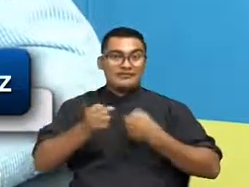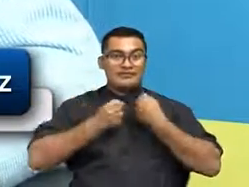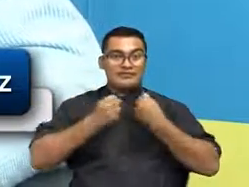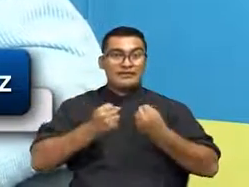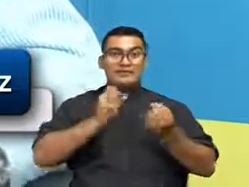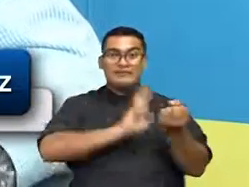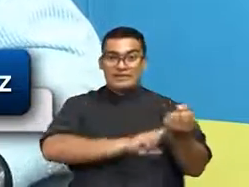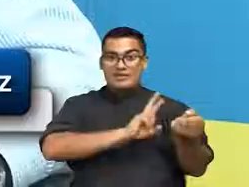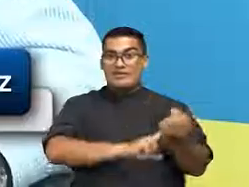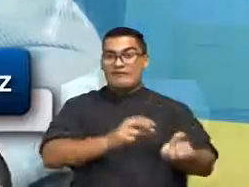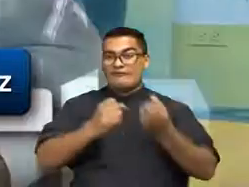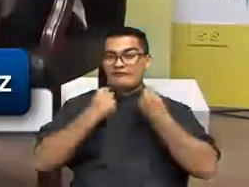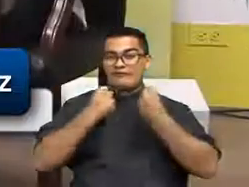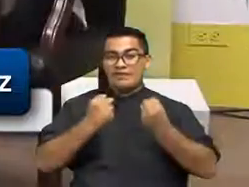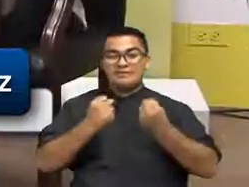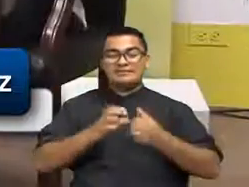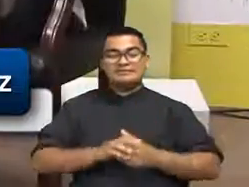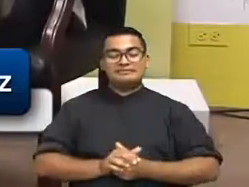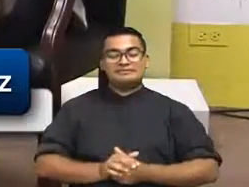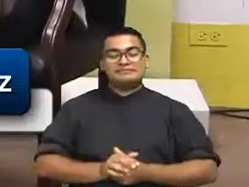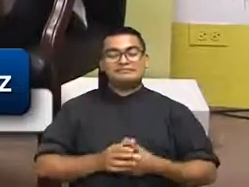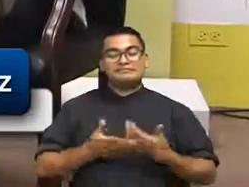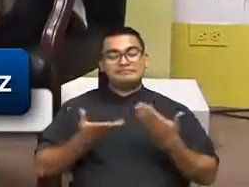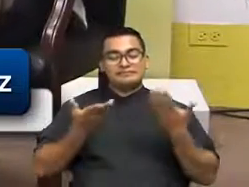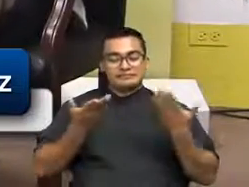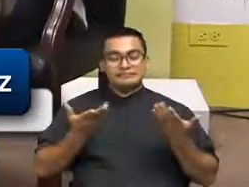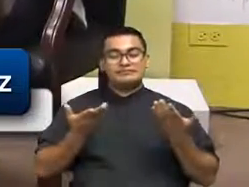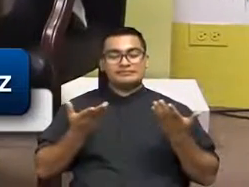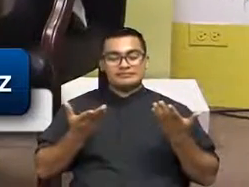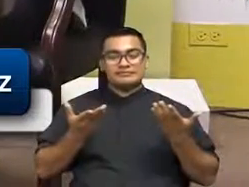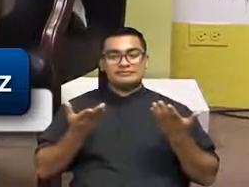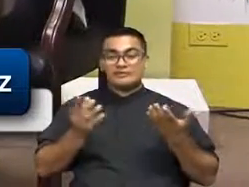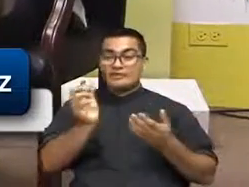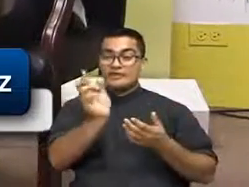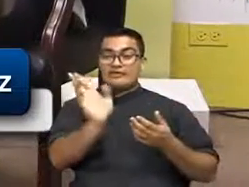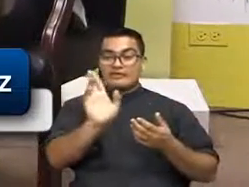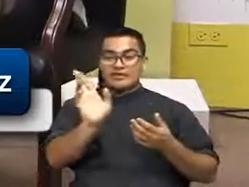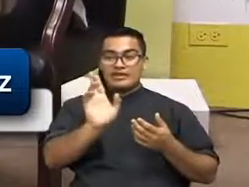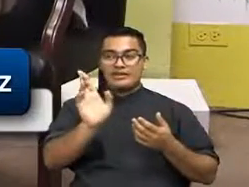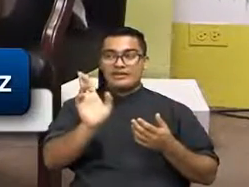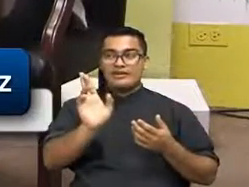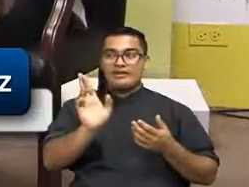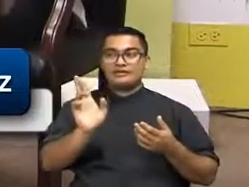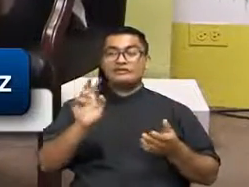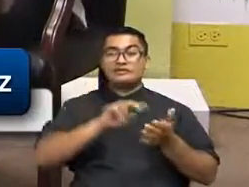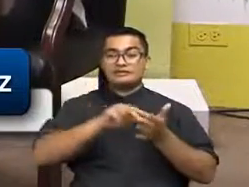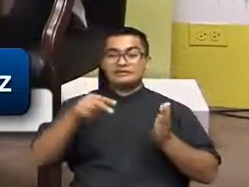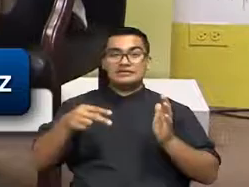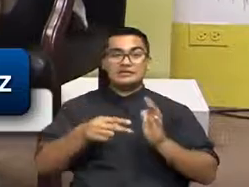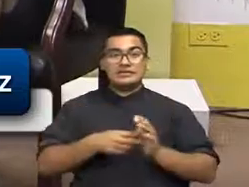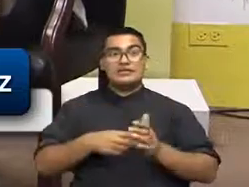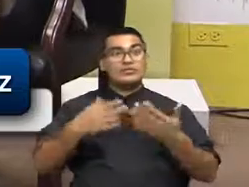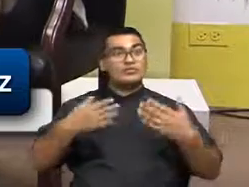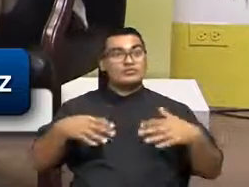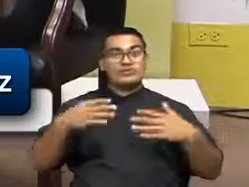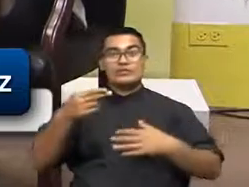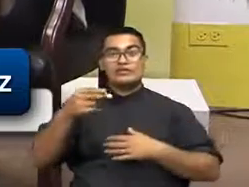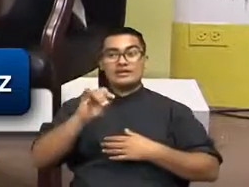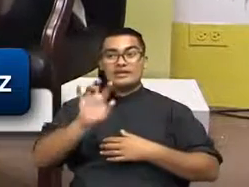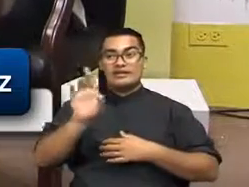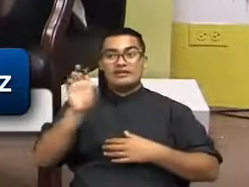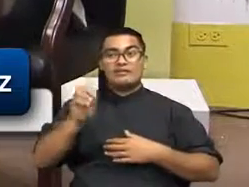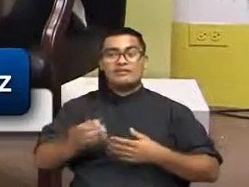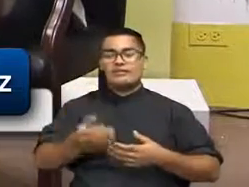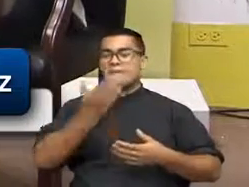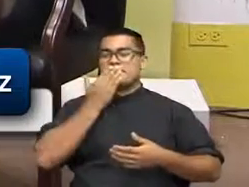vitaminas. Si nos ponemos primero el frijol es una fuente rica de hierro. También tenemos